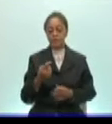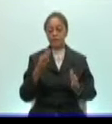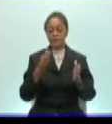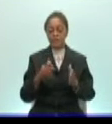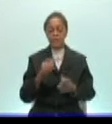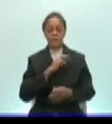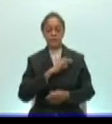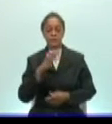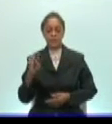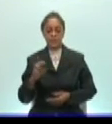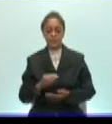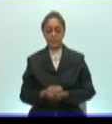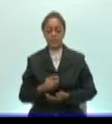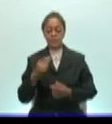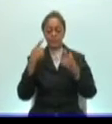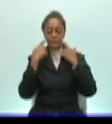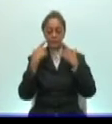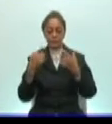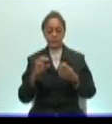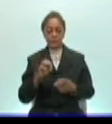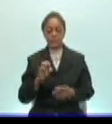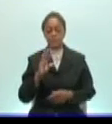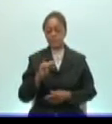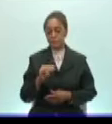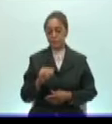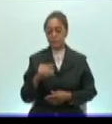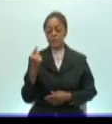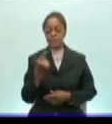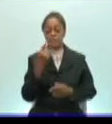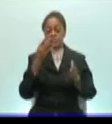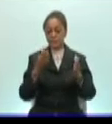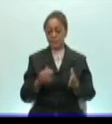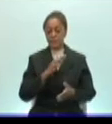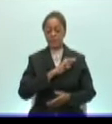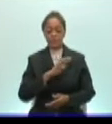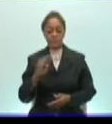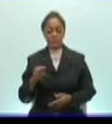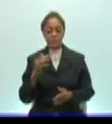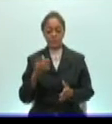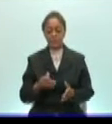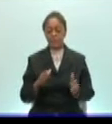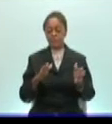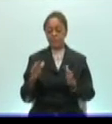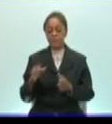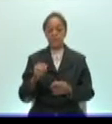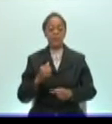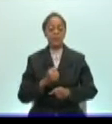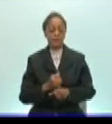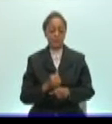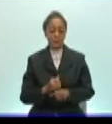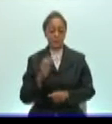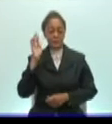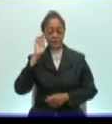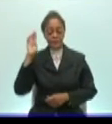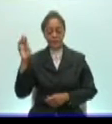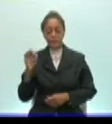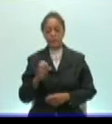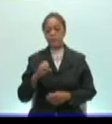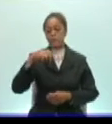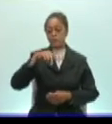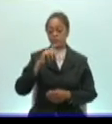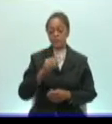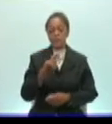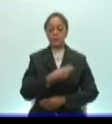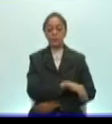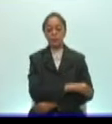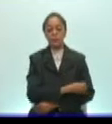la revolución. Pero es importante, cuando estamos hablando, yo digo primera etapa de la revolución, que fue el periodo histórico que trabajamos. Recuerden, etapa democrático,